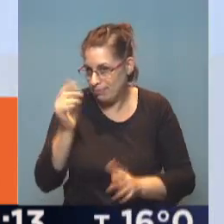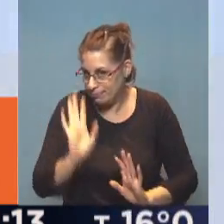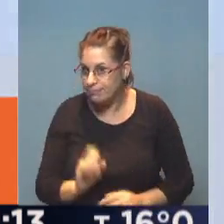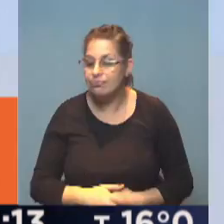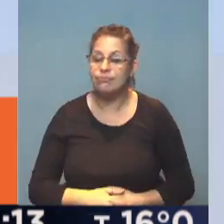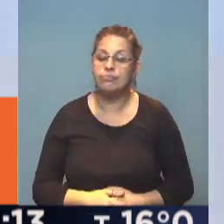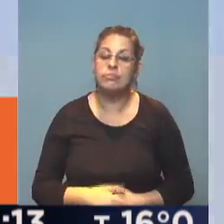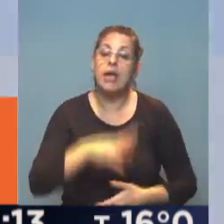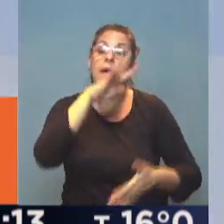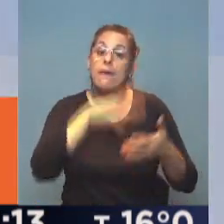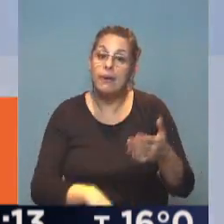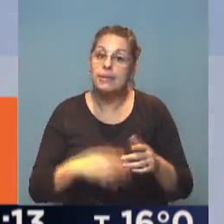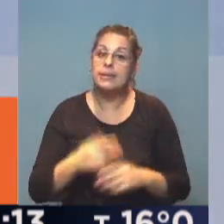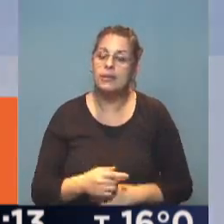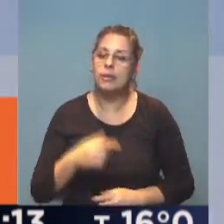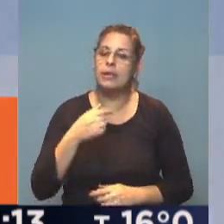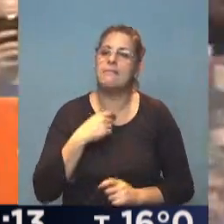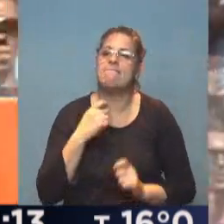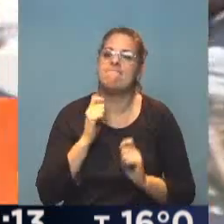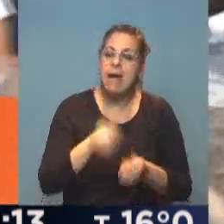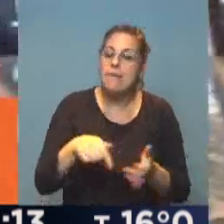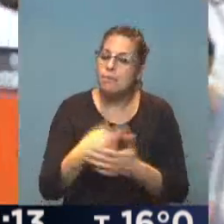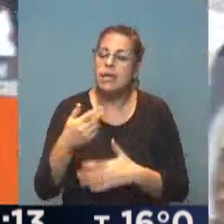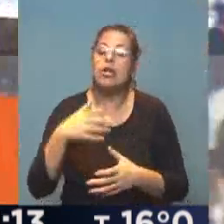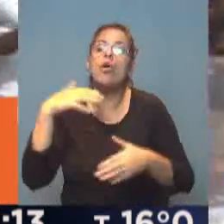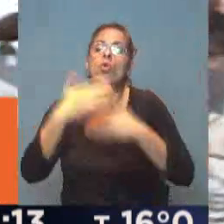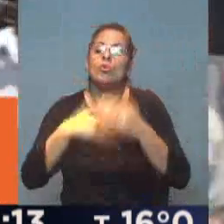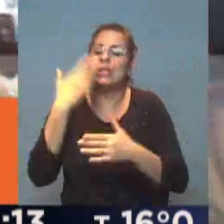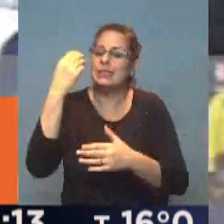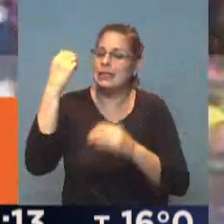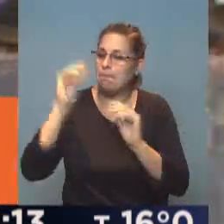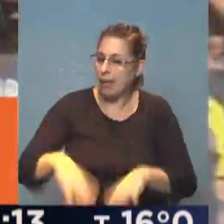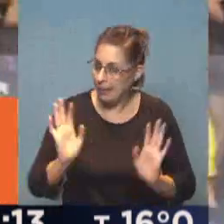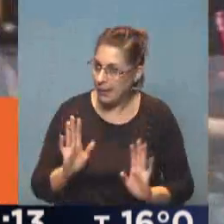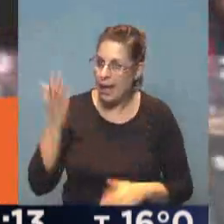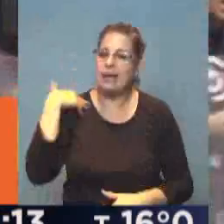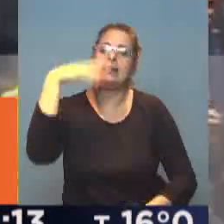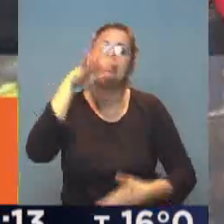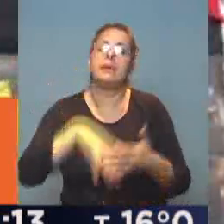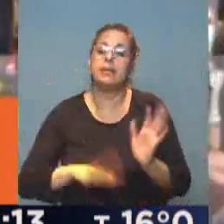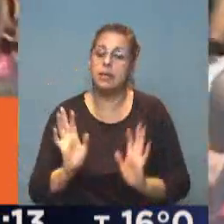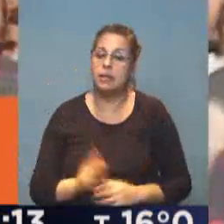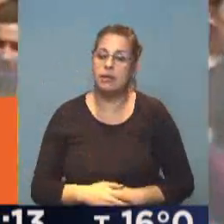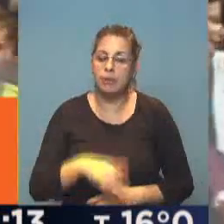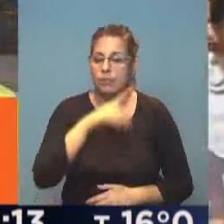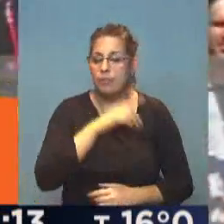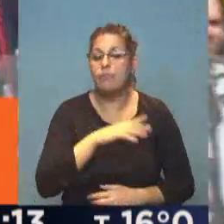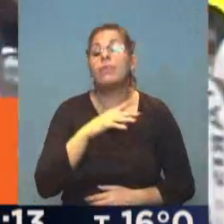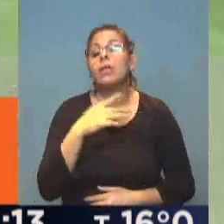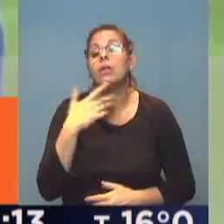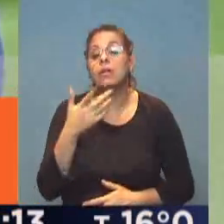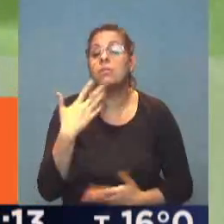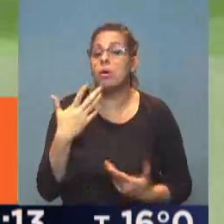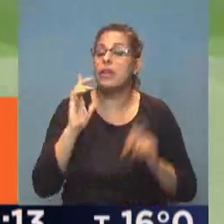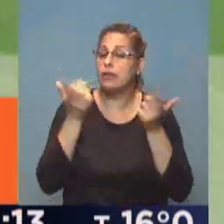las arcas de Barcelona la van a reforzar, pero pierden un futbolista que el Barcelona mismo tenía la posibilidad de disfrutar en aquel